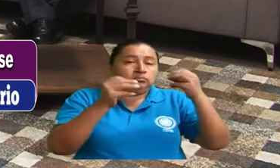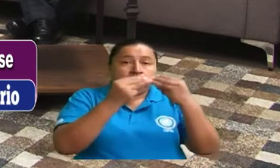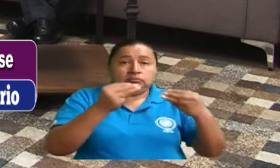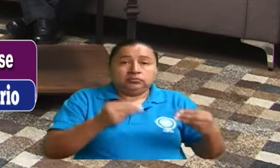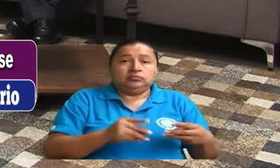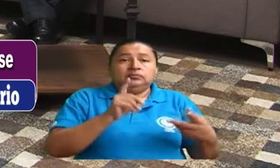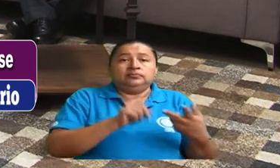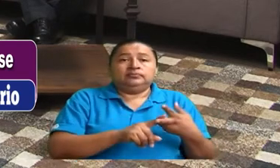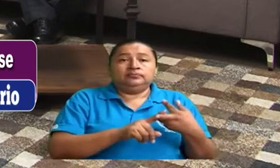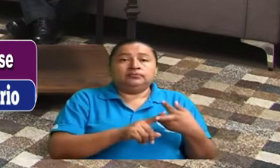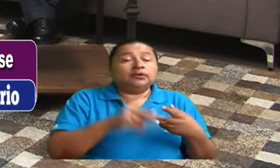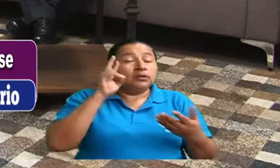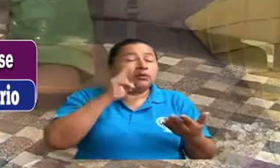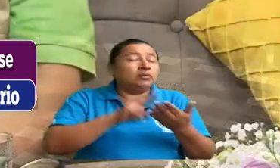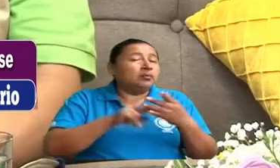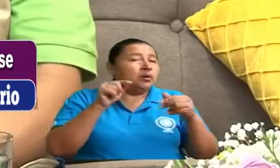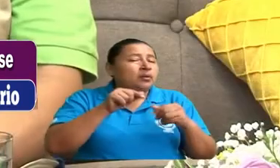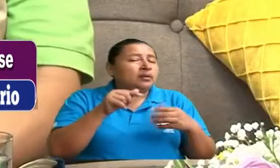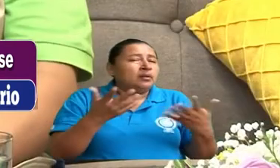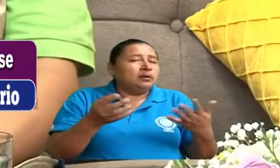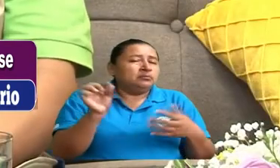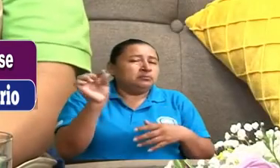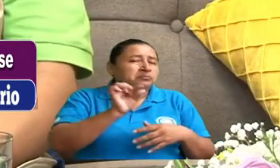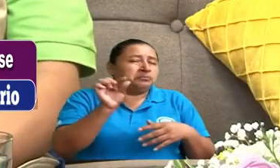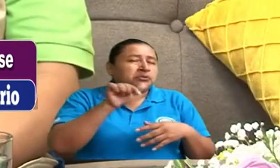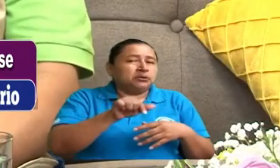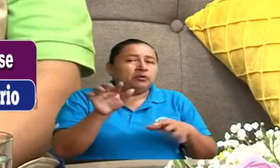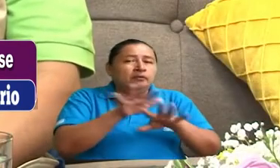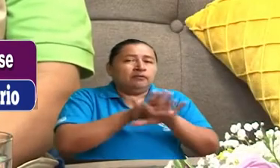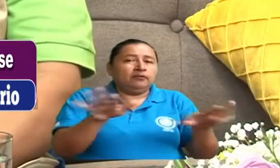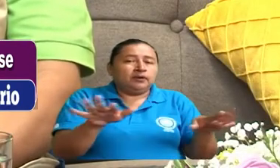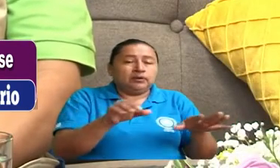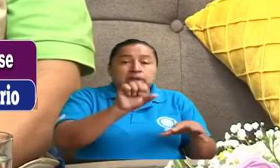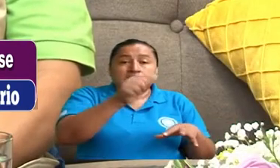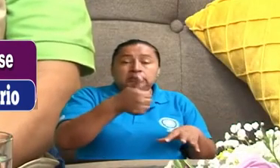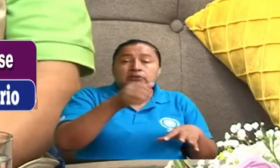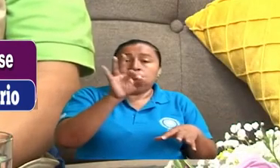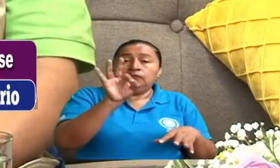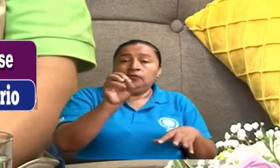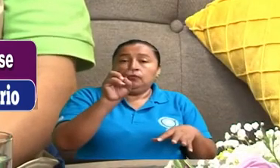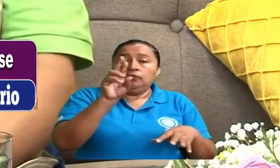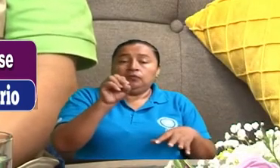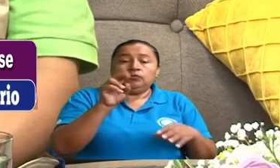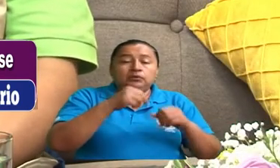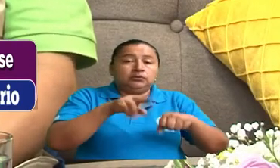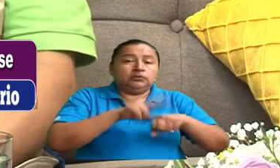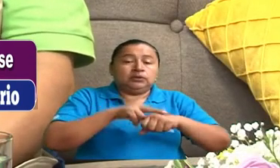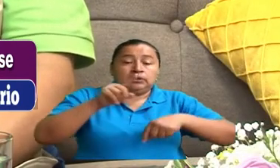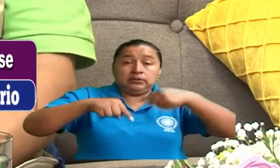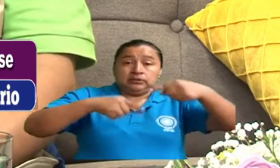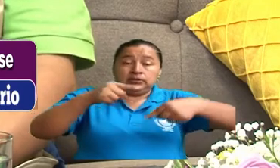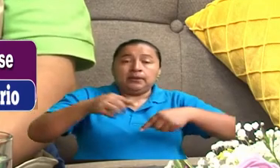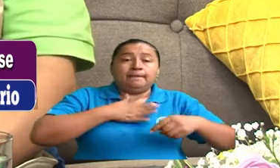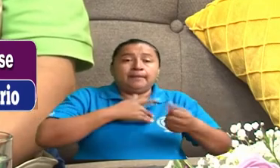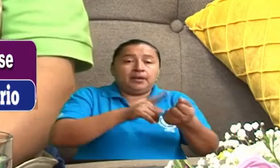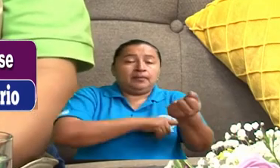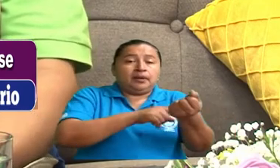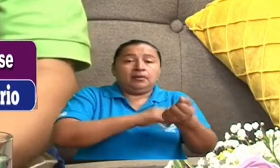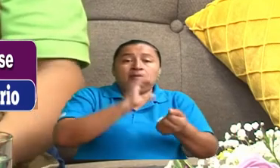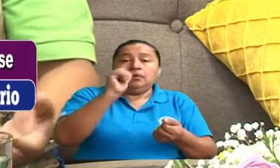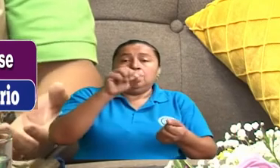¿ya? Recordemos ahorita, hace poco acabamos de terminar el sexto foro nacional de reciclaje. Así es. Y un saludo para mi hermano Camilo Lara,